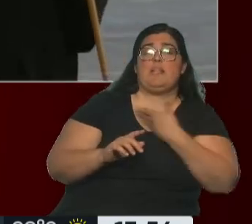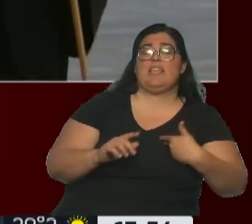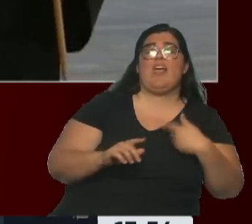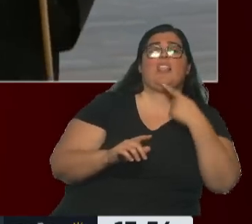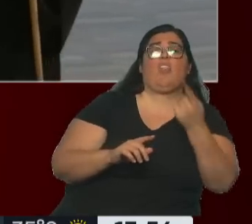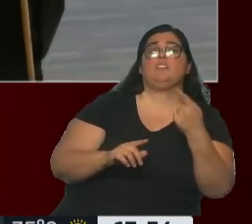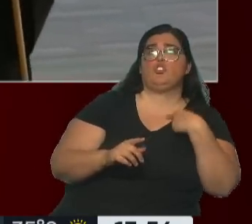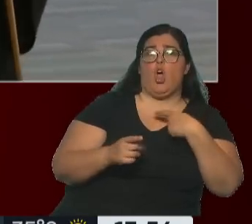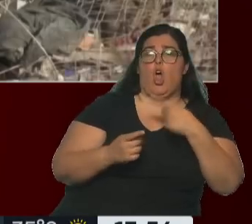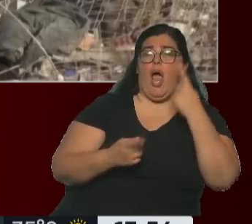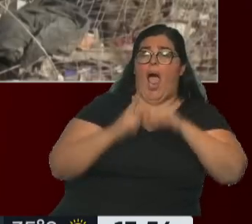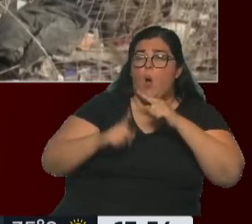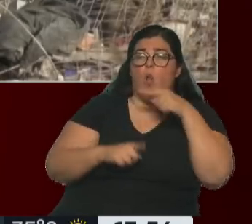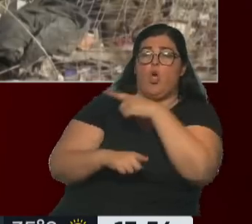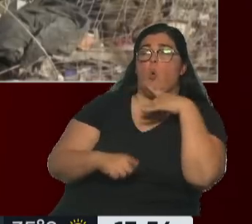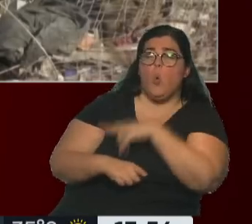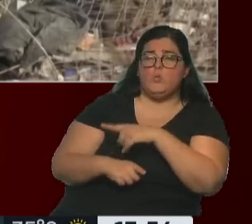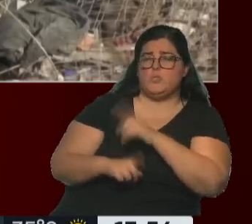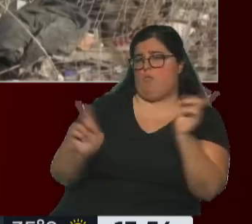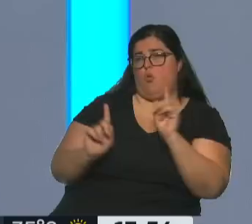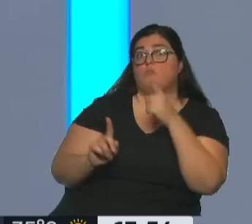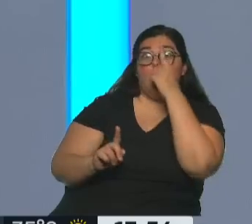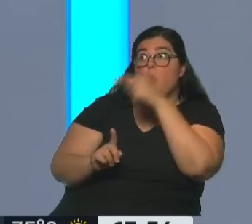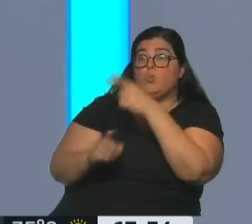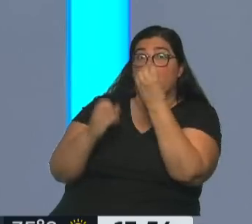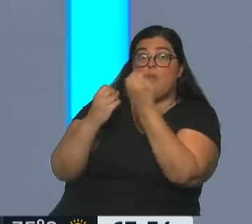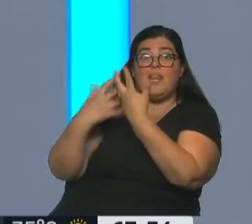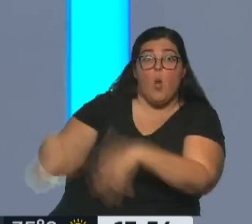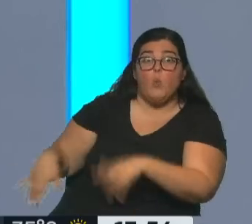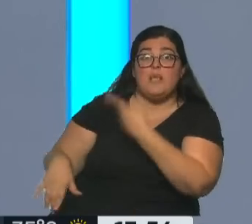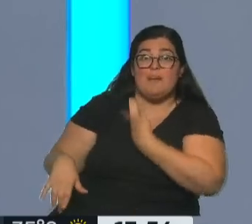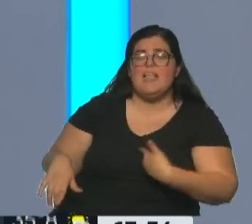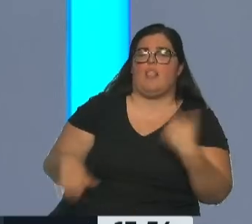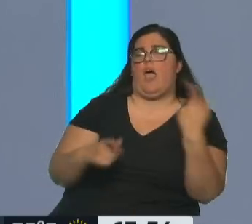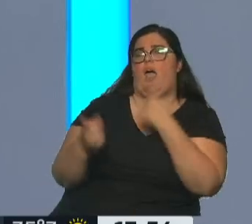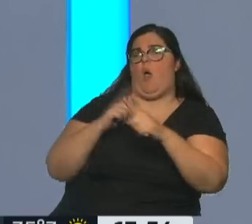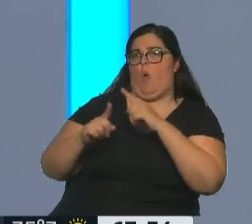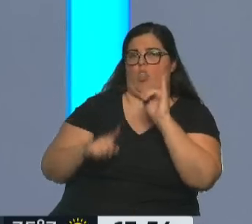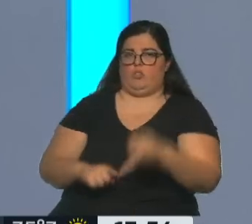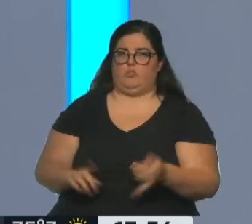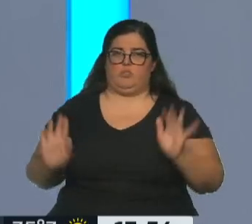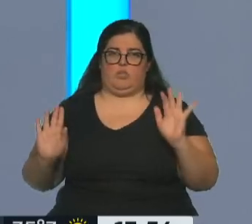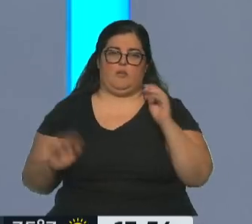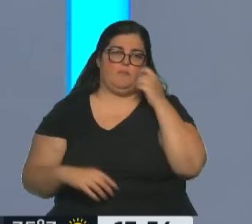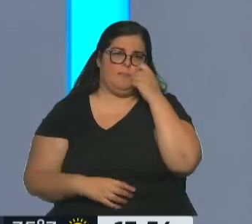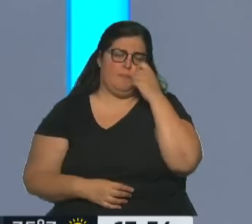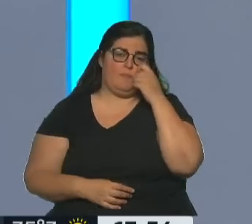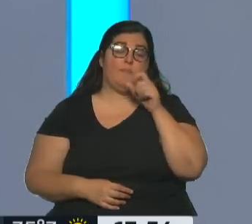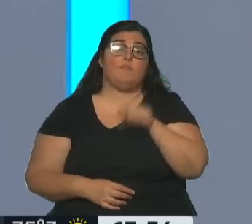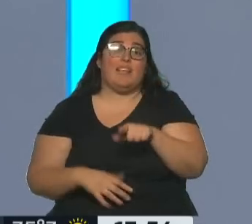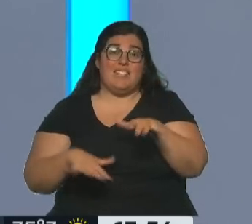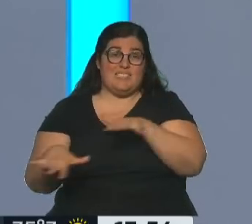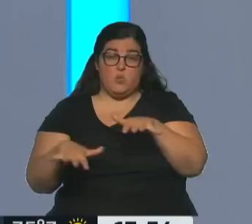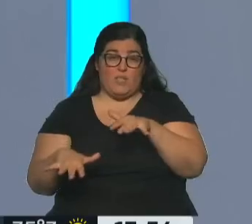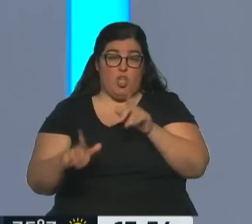presidente o sea están totalmente anuladas las Digo vamos a estar así durante meses verdad Digo si se conserva esta situación como